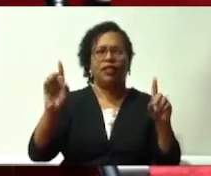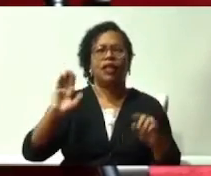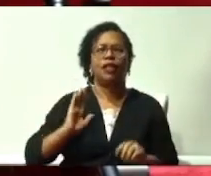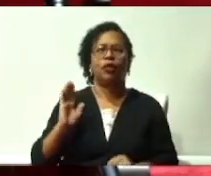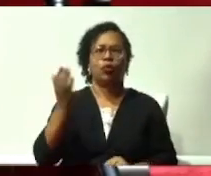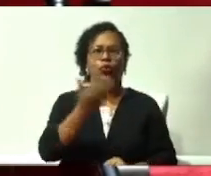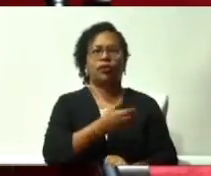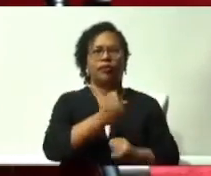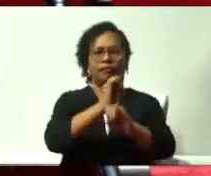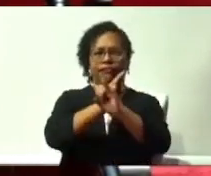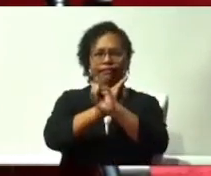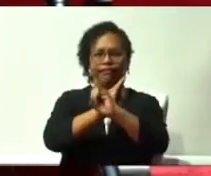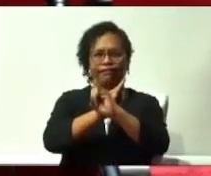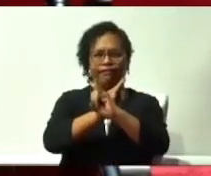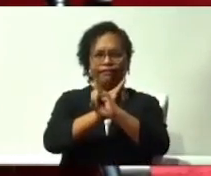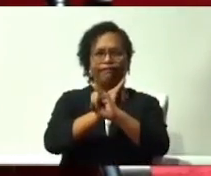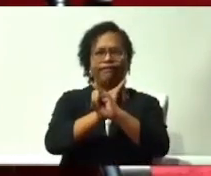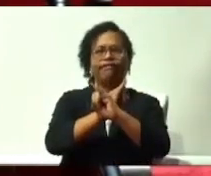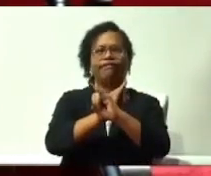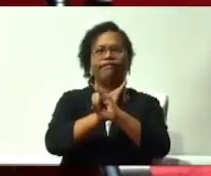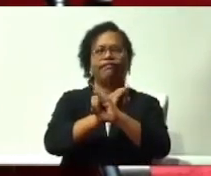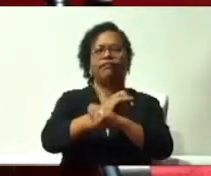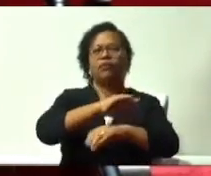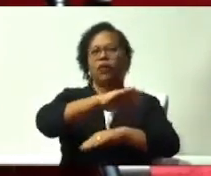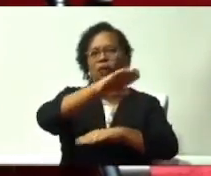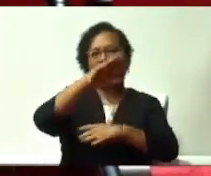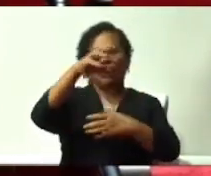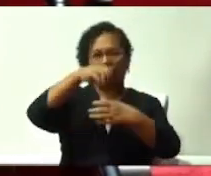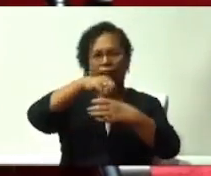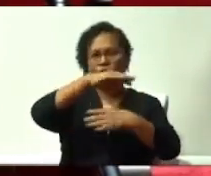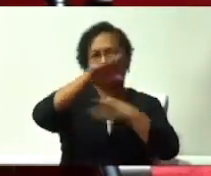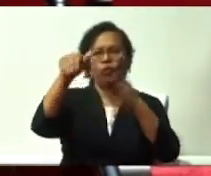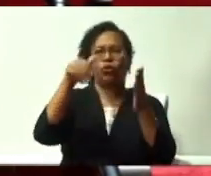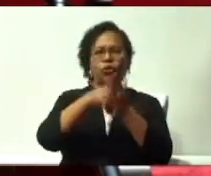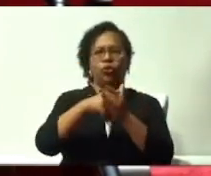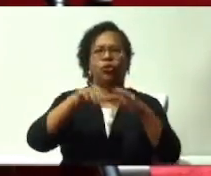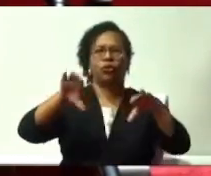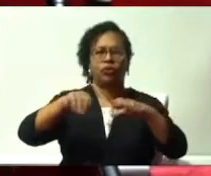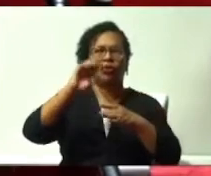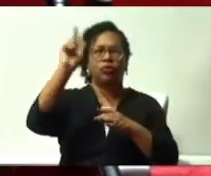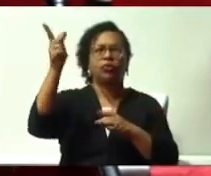institucional que representamos todos los partidos políticos que